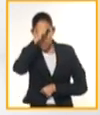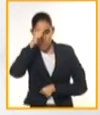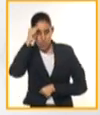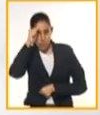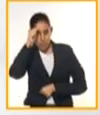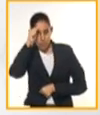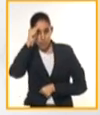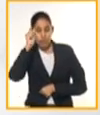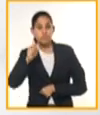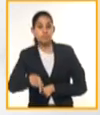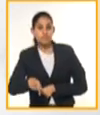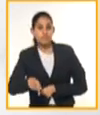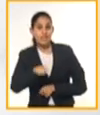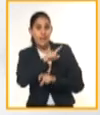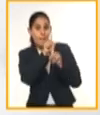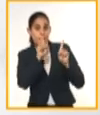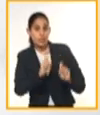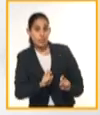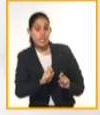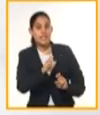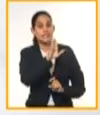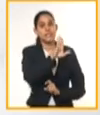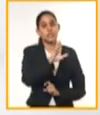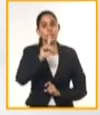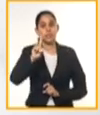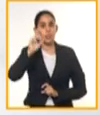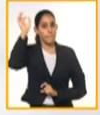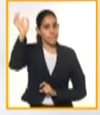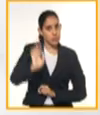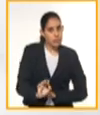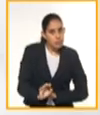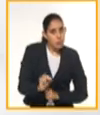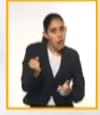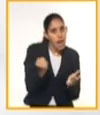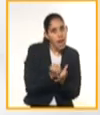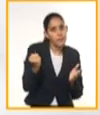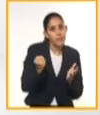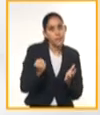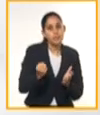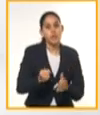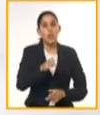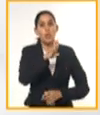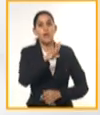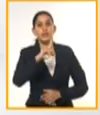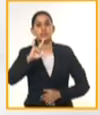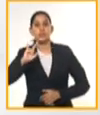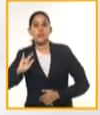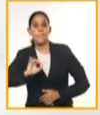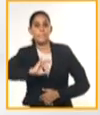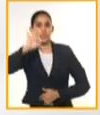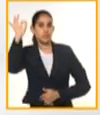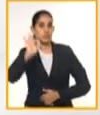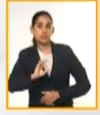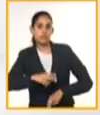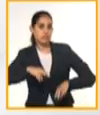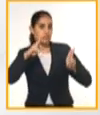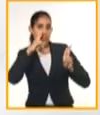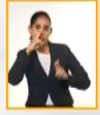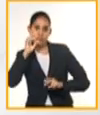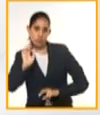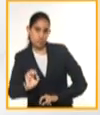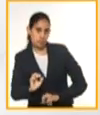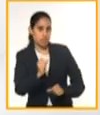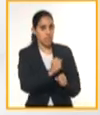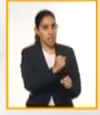Trump tenía en esta encuesta 51% de aprobación y 49% de desaprobación a su